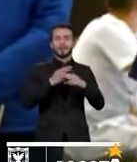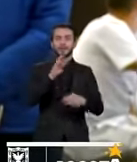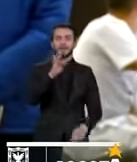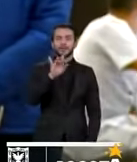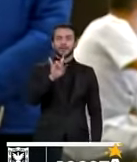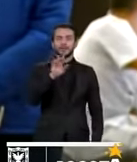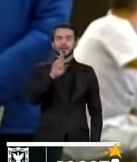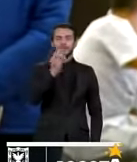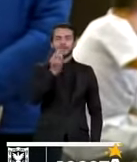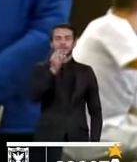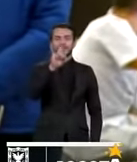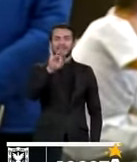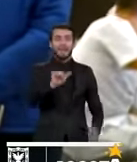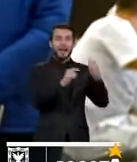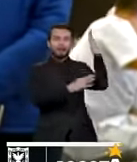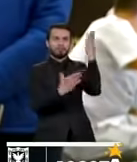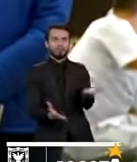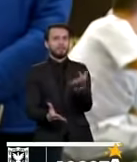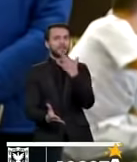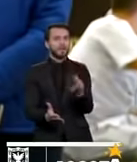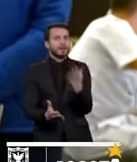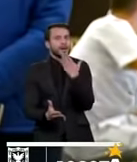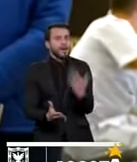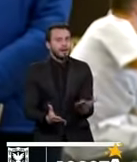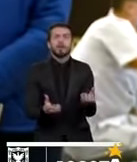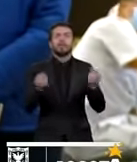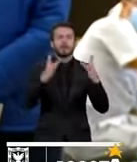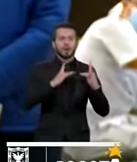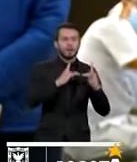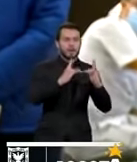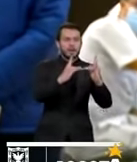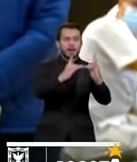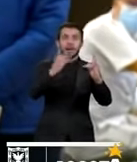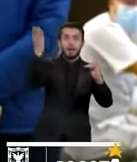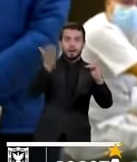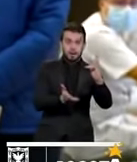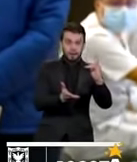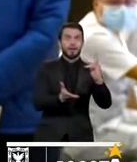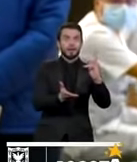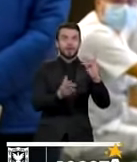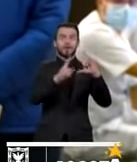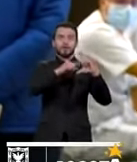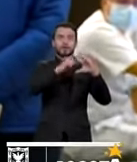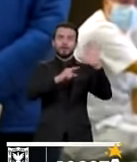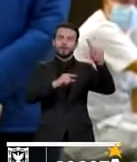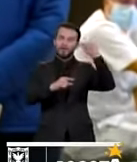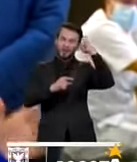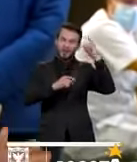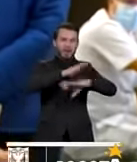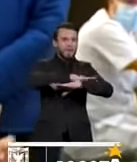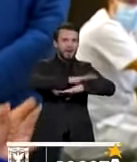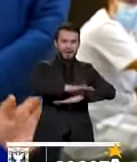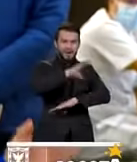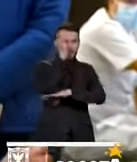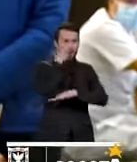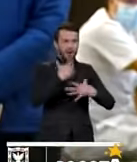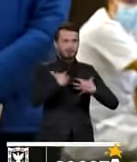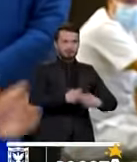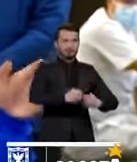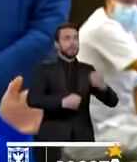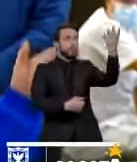sector salud, 200 camas hospitalarias que nos ha donado el gobierno de Turquía a través de su embajada en Colombia. Están